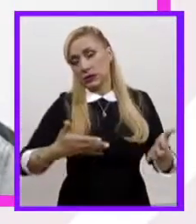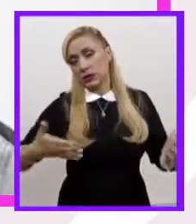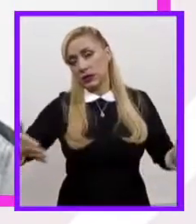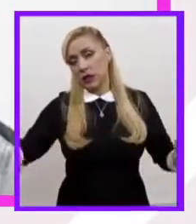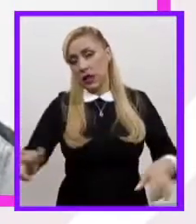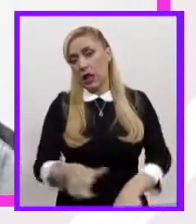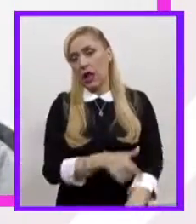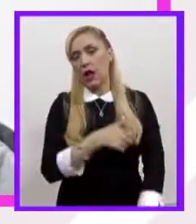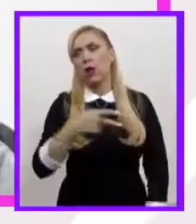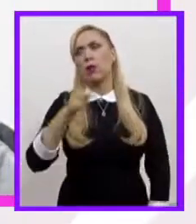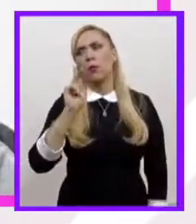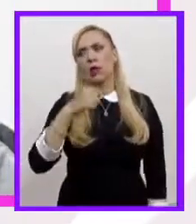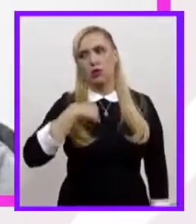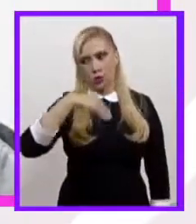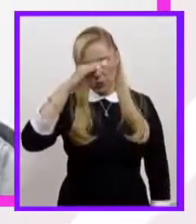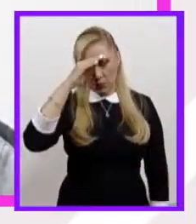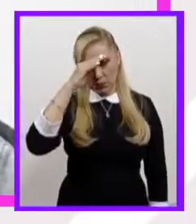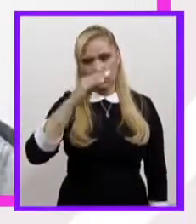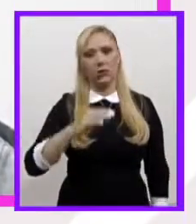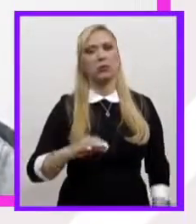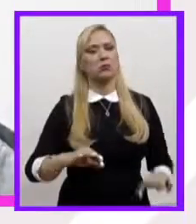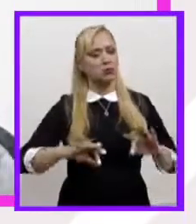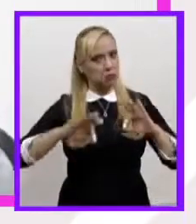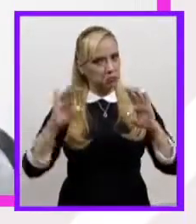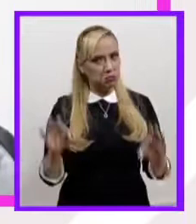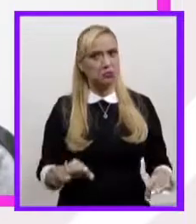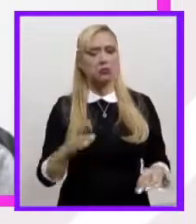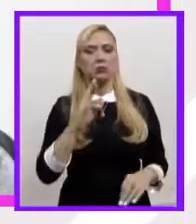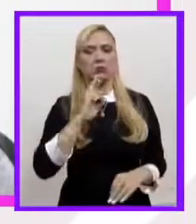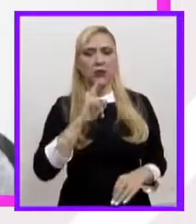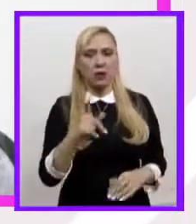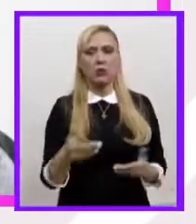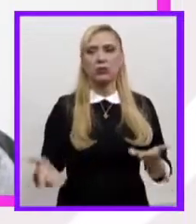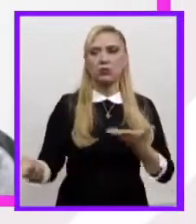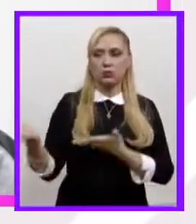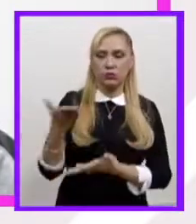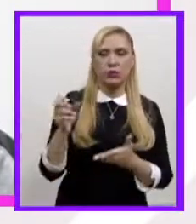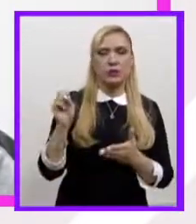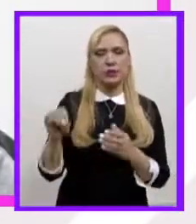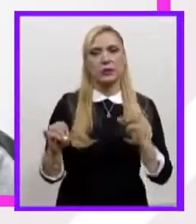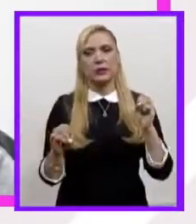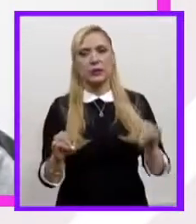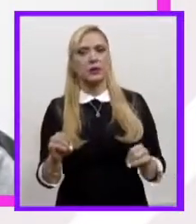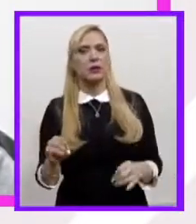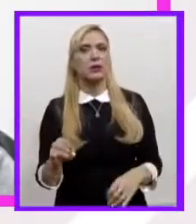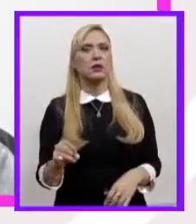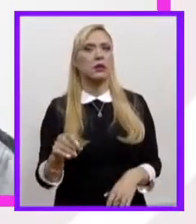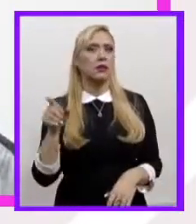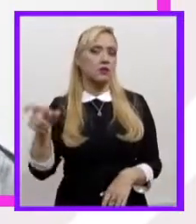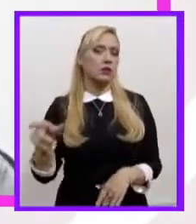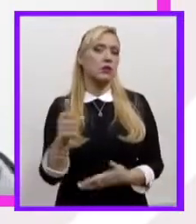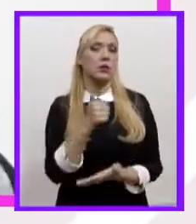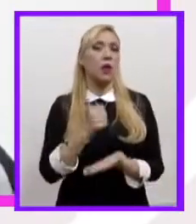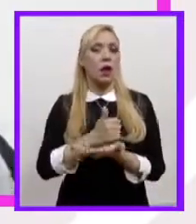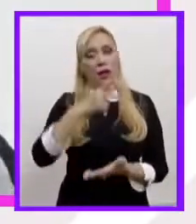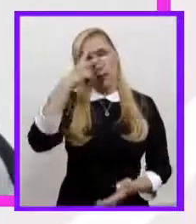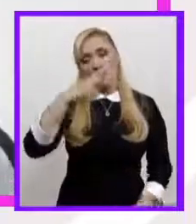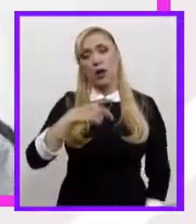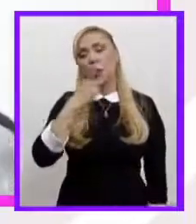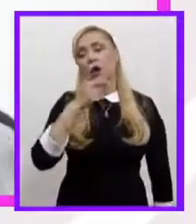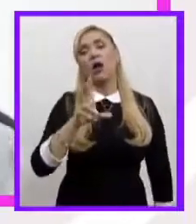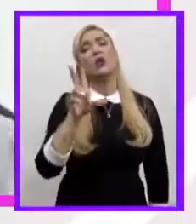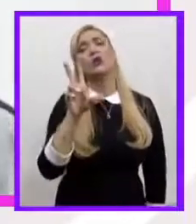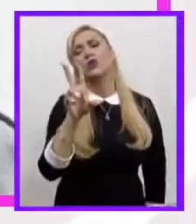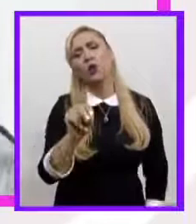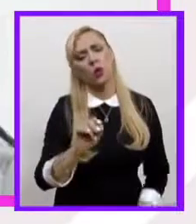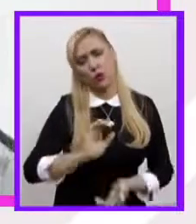discusión que, quiero decirte, genera consenso. No hay una fuerza política en el Congreso de la Ciudad que diga no sancionemos